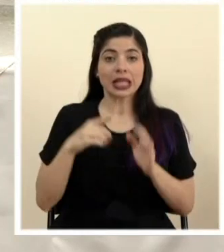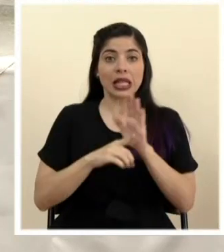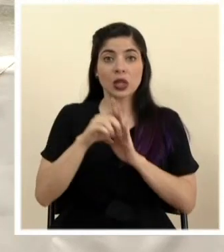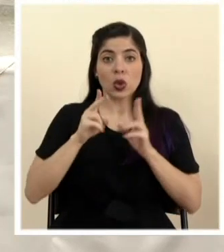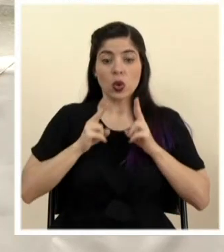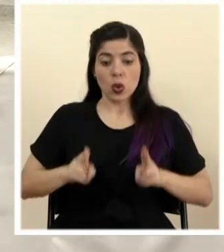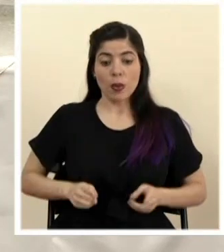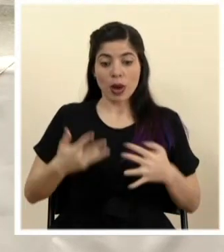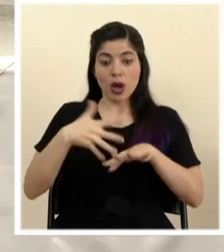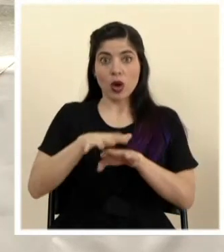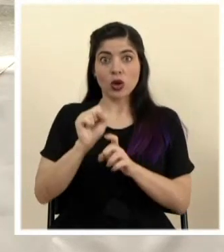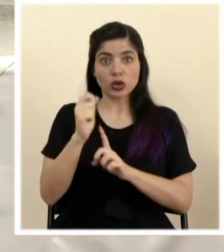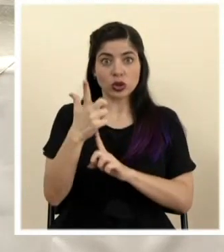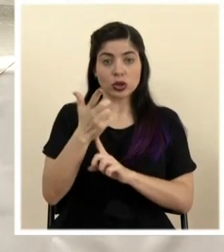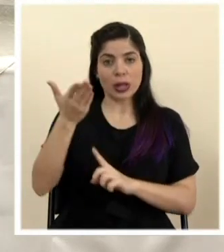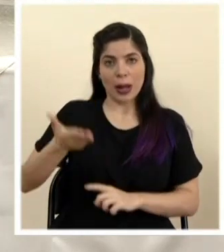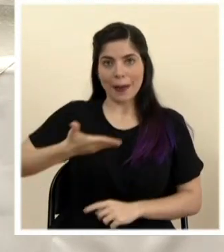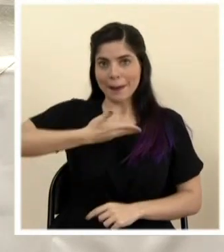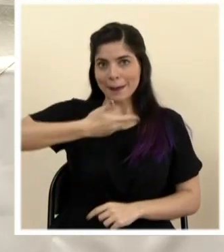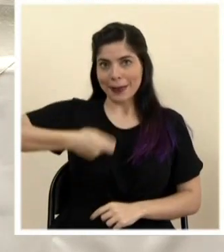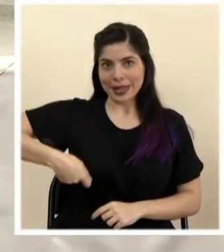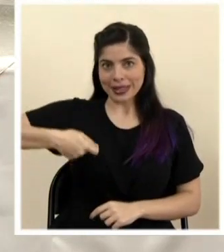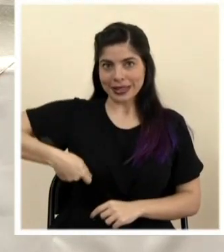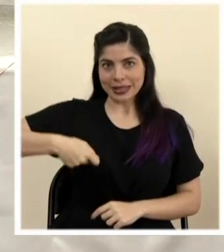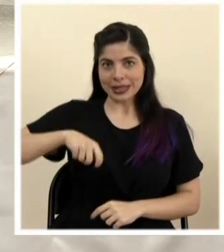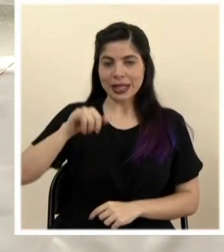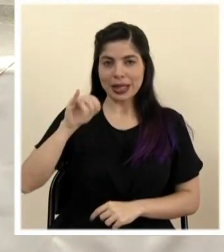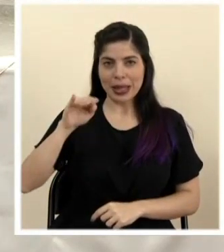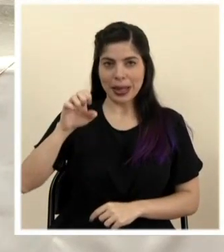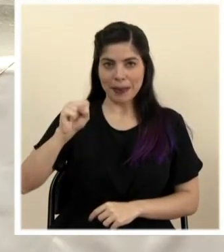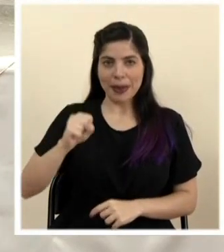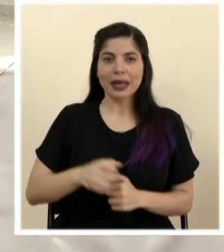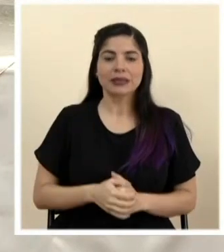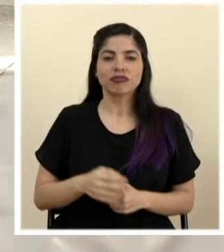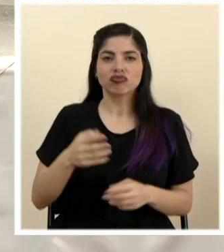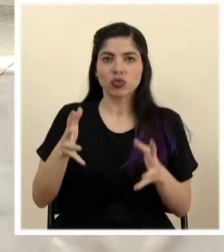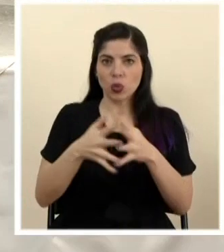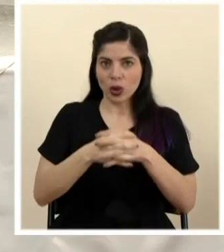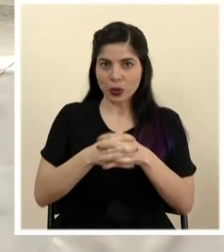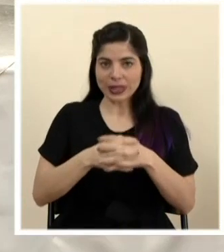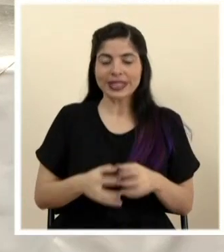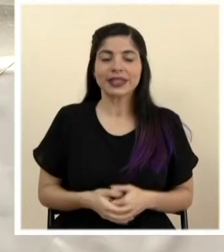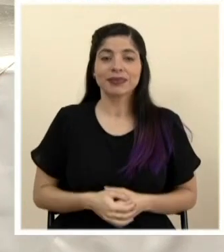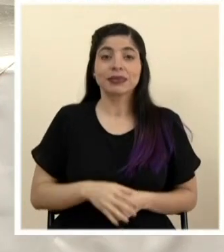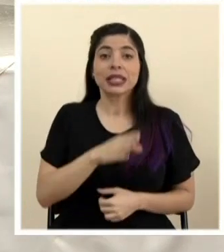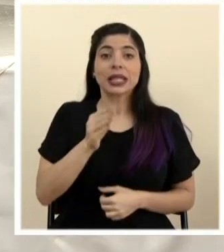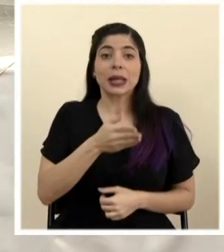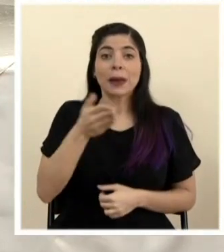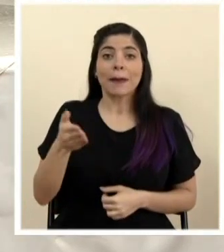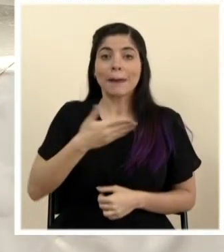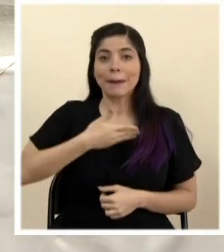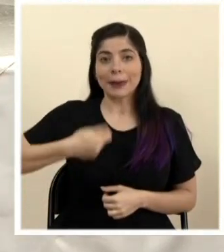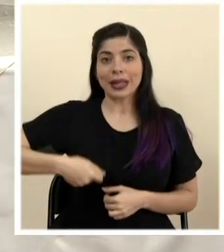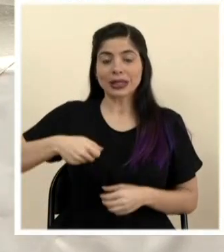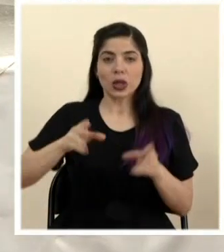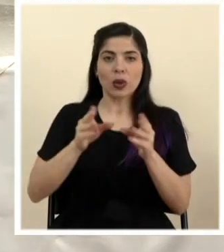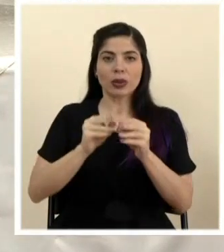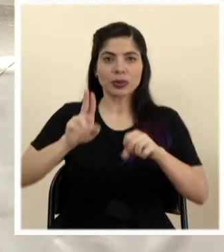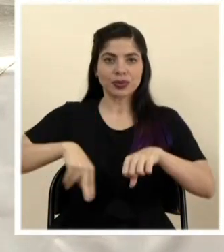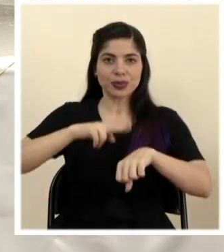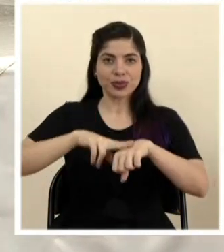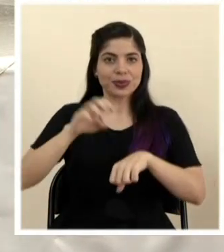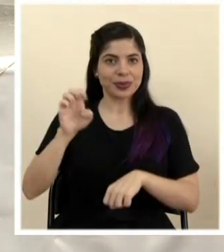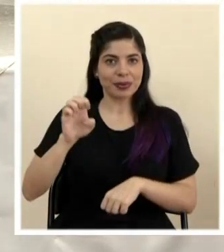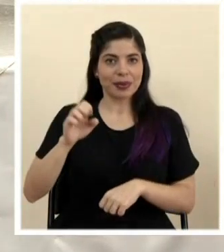Humano e Inclusión Social y presidente del Instituto Mixto de Ayuda Social, Juan Luis Bermúdez, y el presidente de la Comisión Nacional